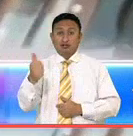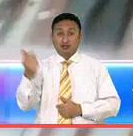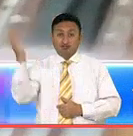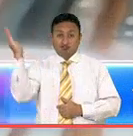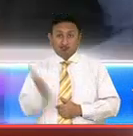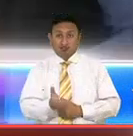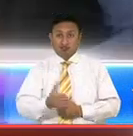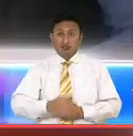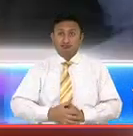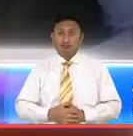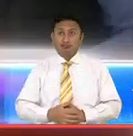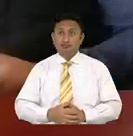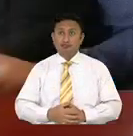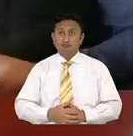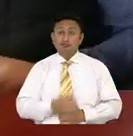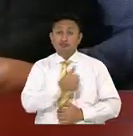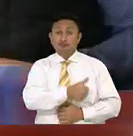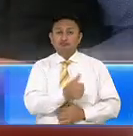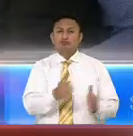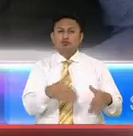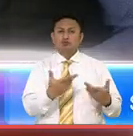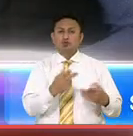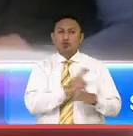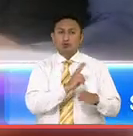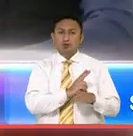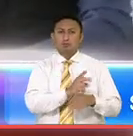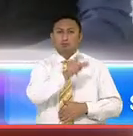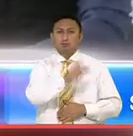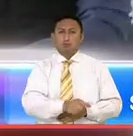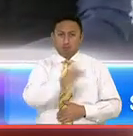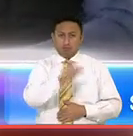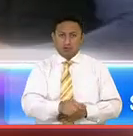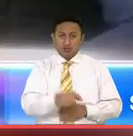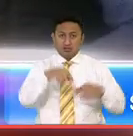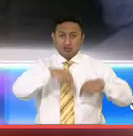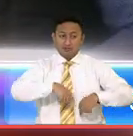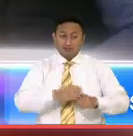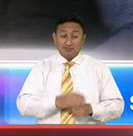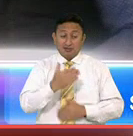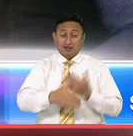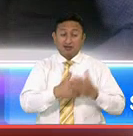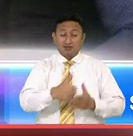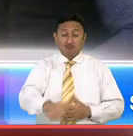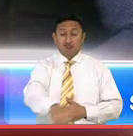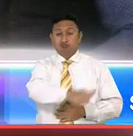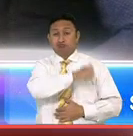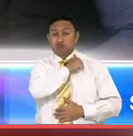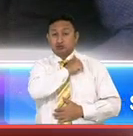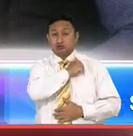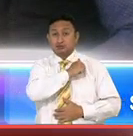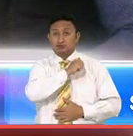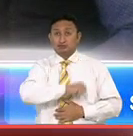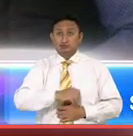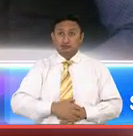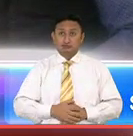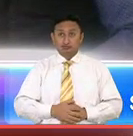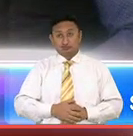navajas por persona robo a persona